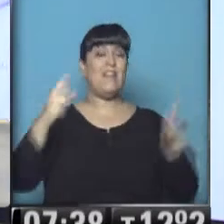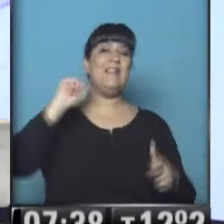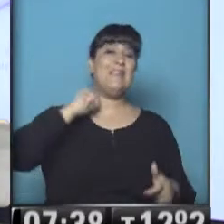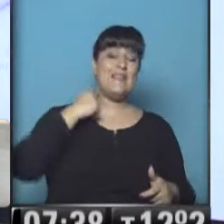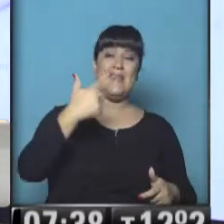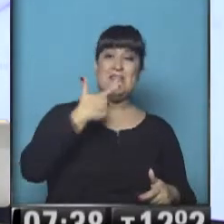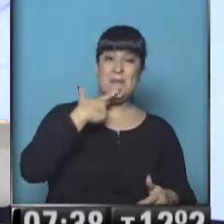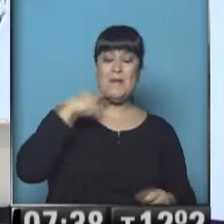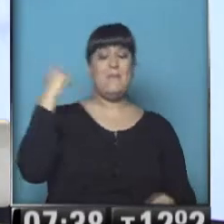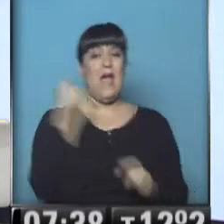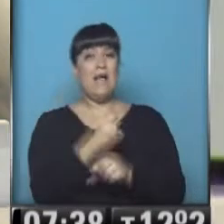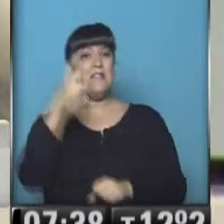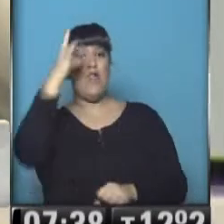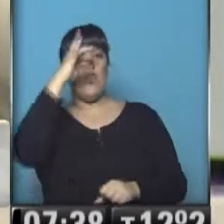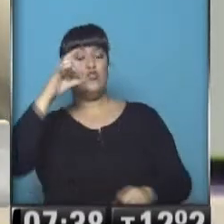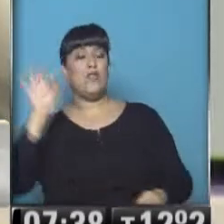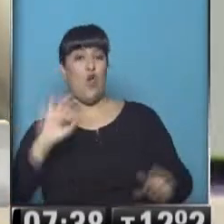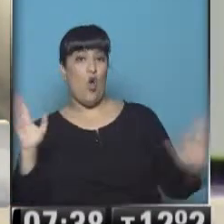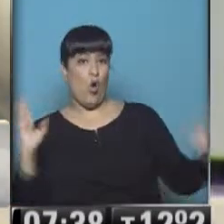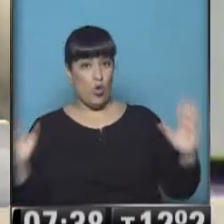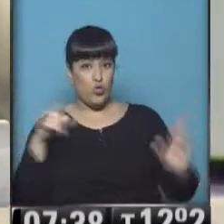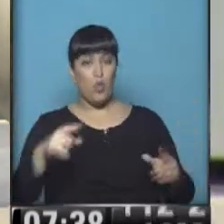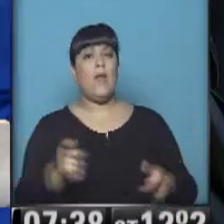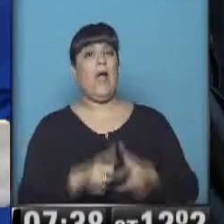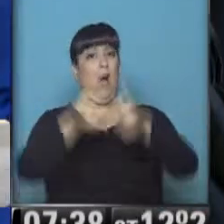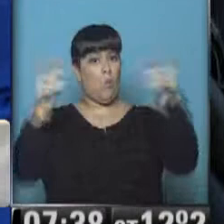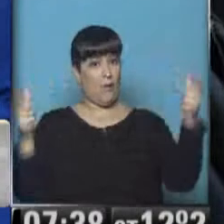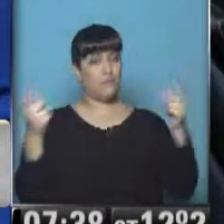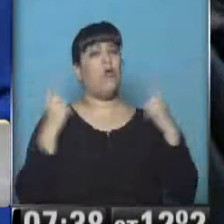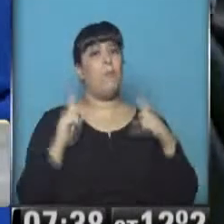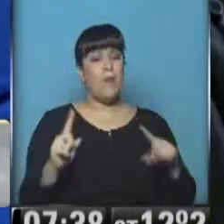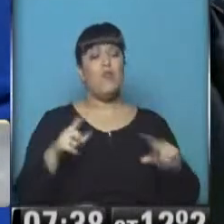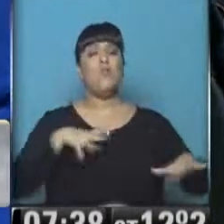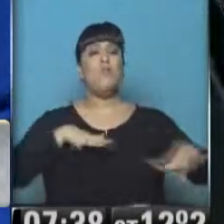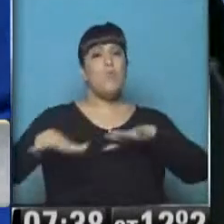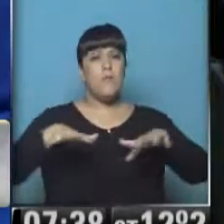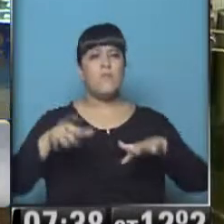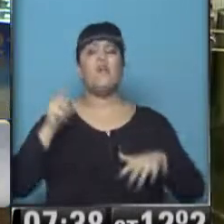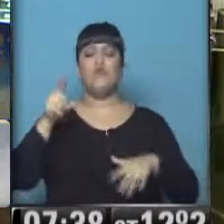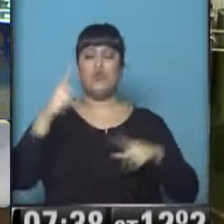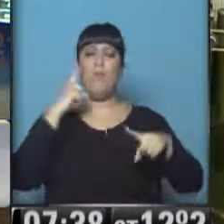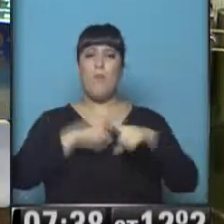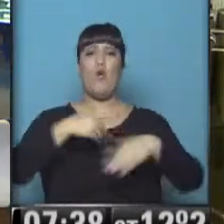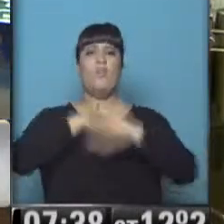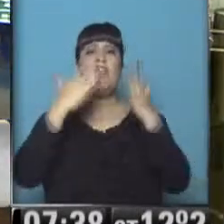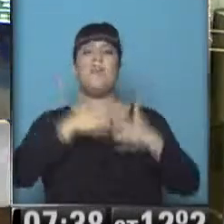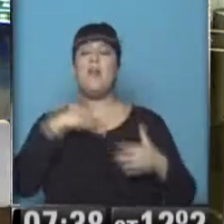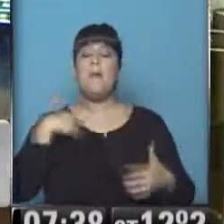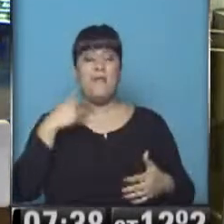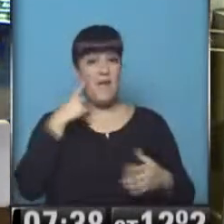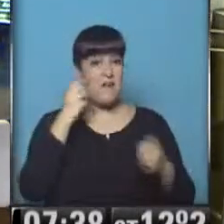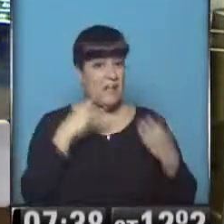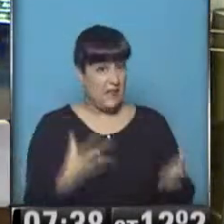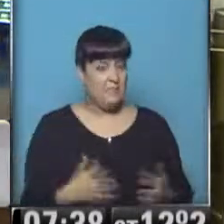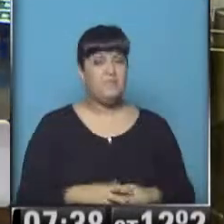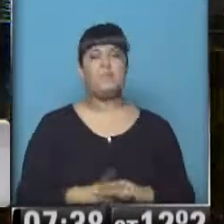y el 12 de octubre, desde CAME se refirieron al movimiento en los comercios por el Día de la Madre. La